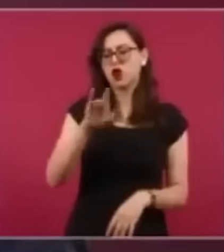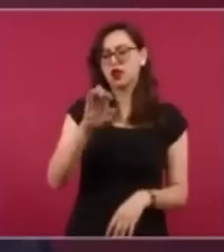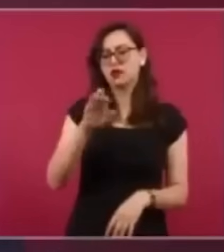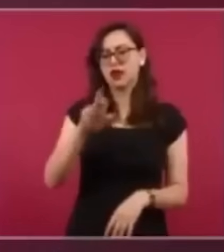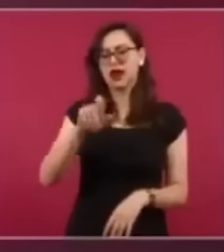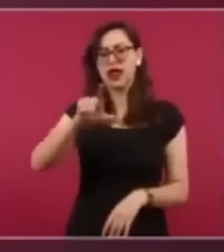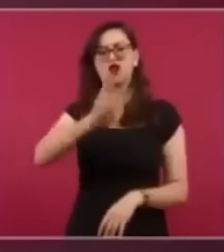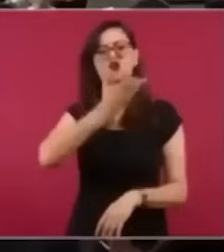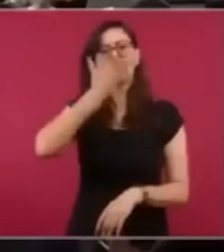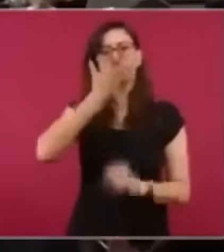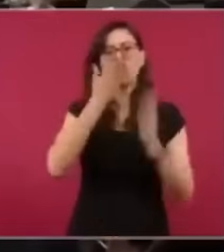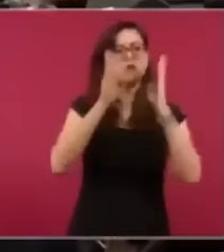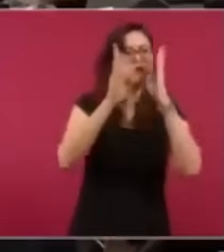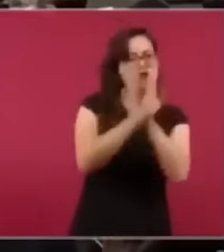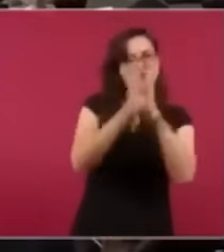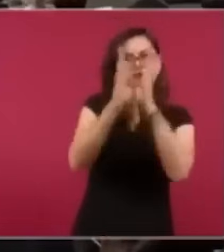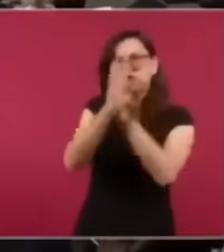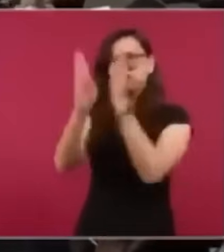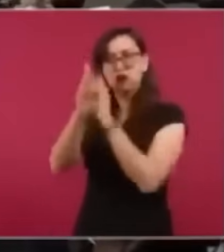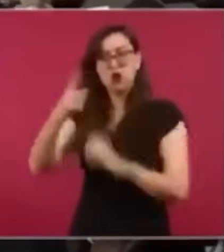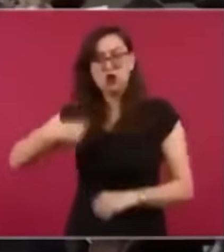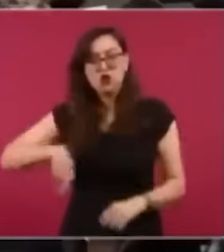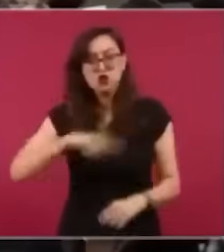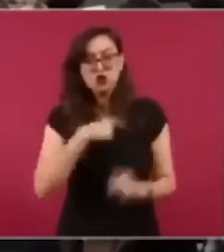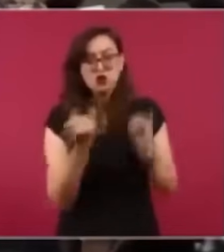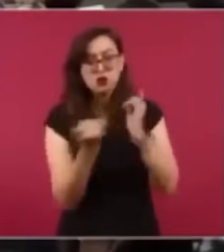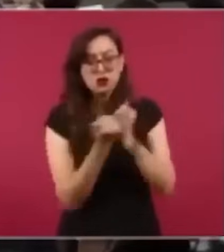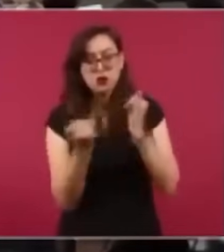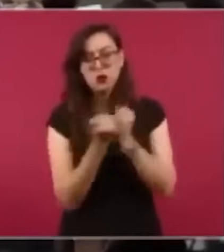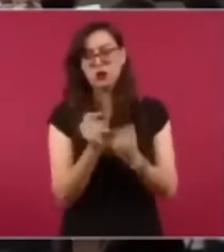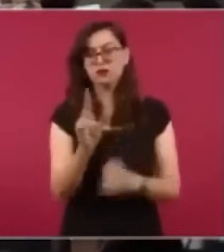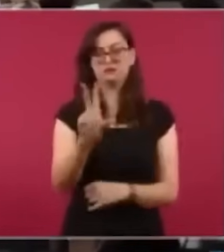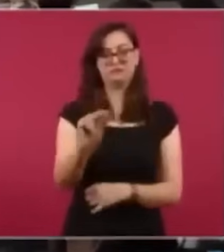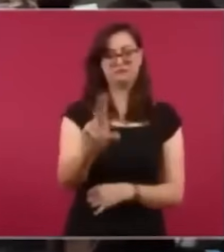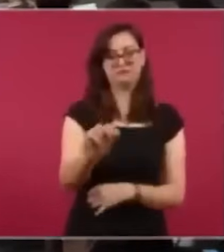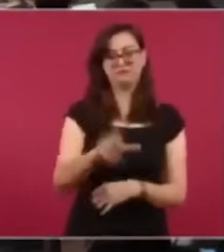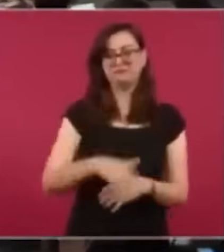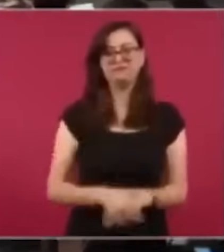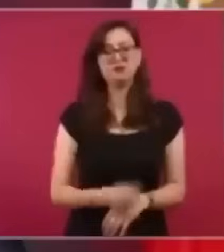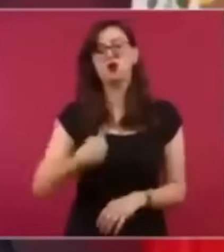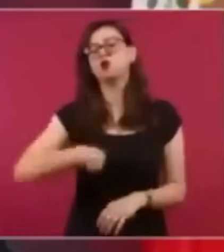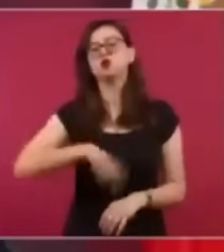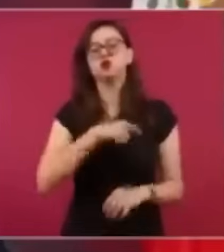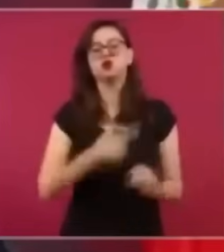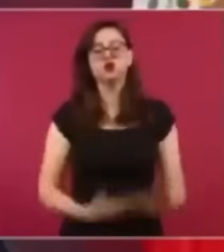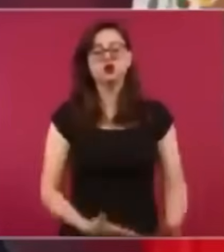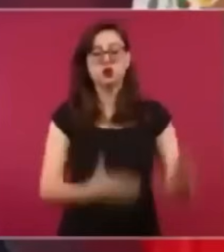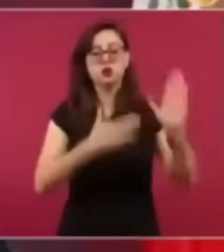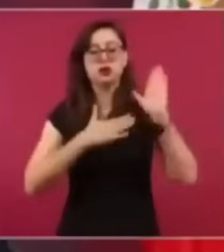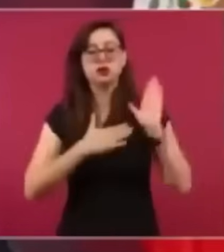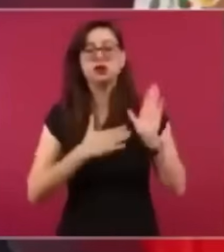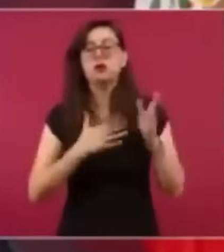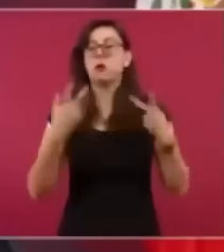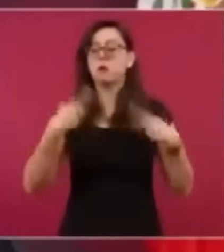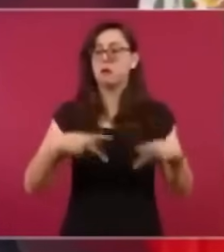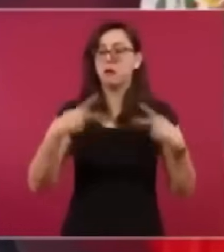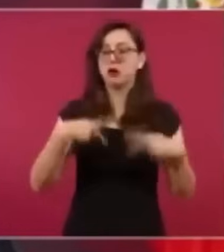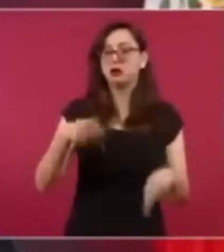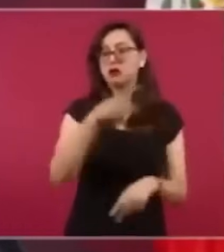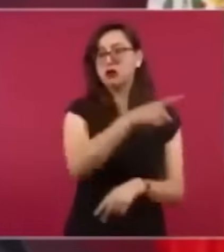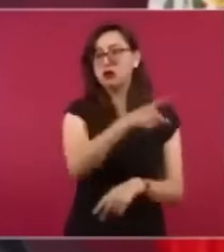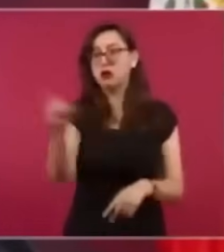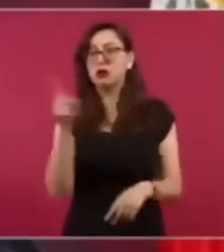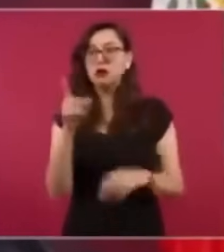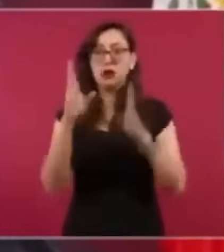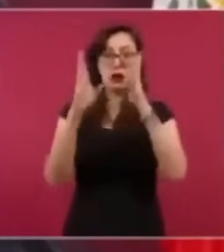Nosotros hicimos aquí el compromiso de que no íbamos a espiar a ningún opositor. El caso que